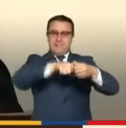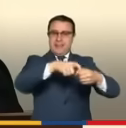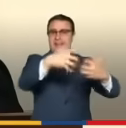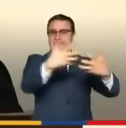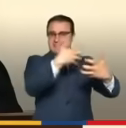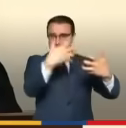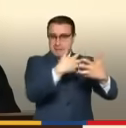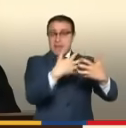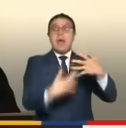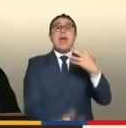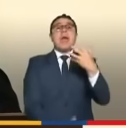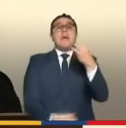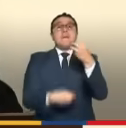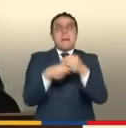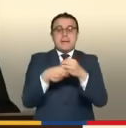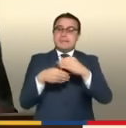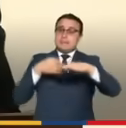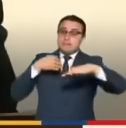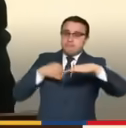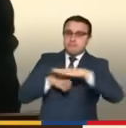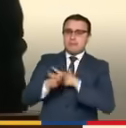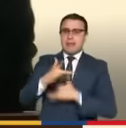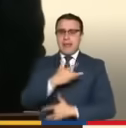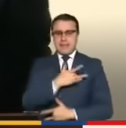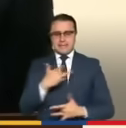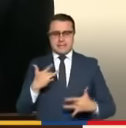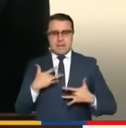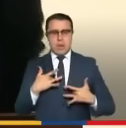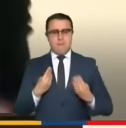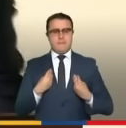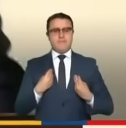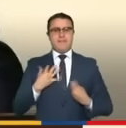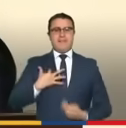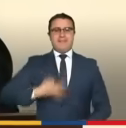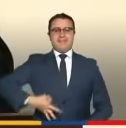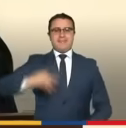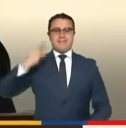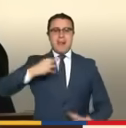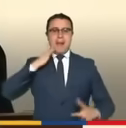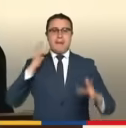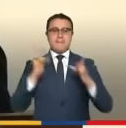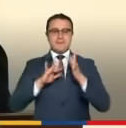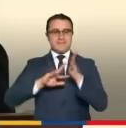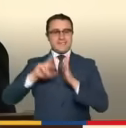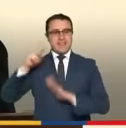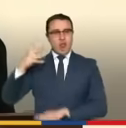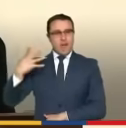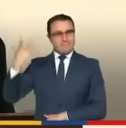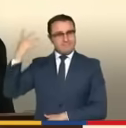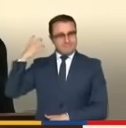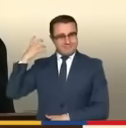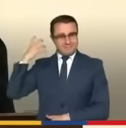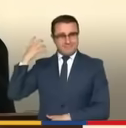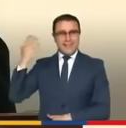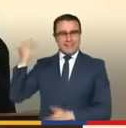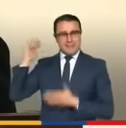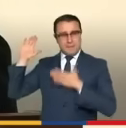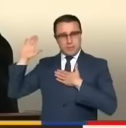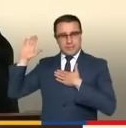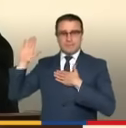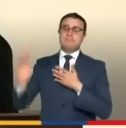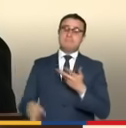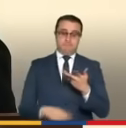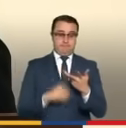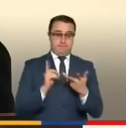el acceso a una salud digna de acuerdo a las tecnologías del momento. También se nos dijo,